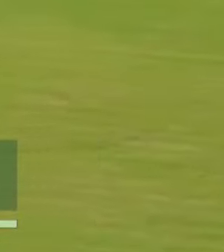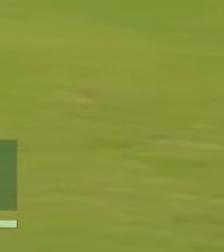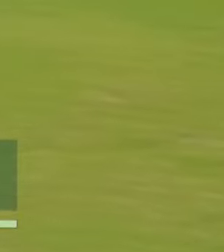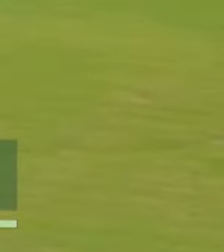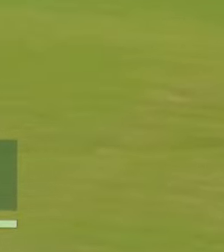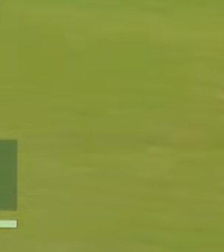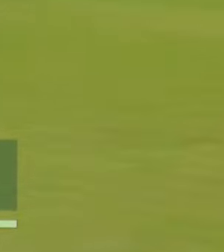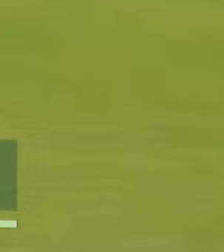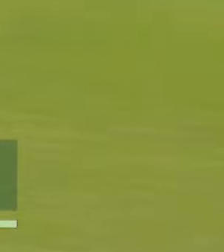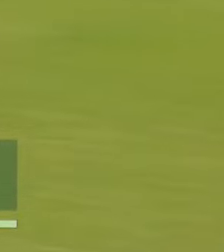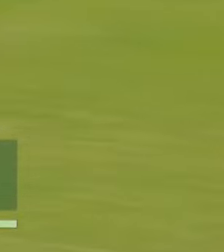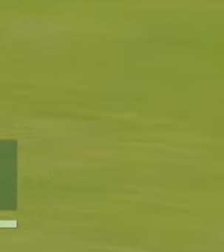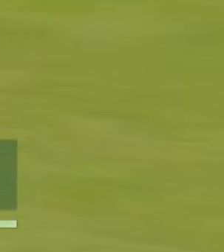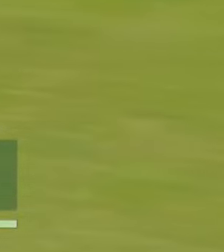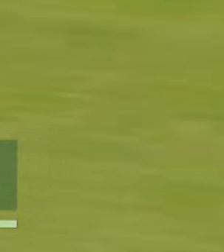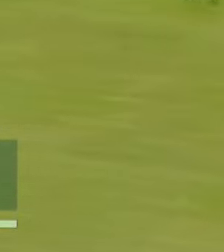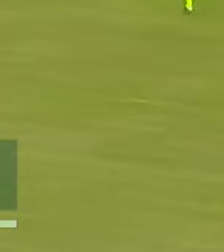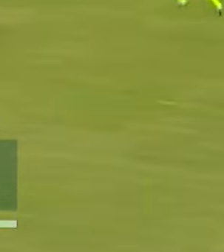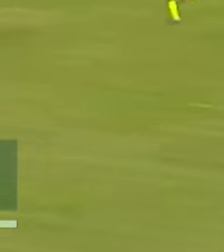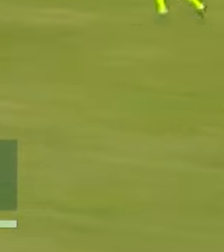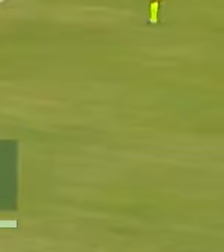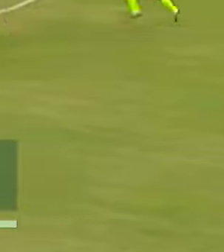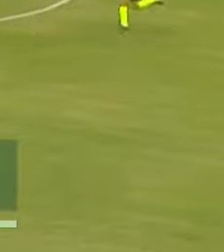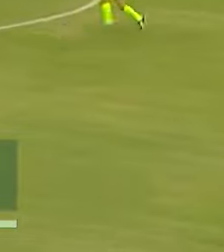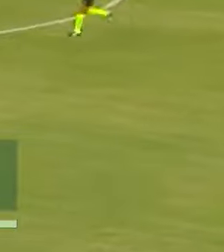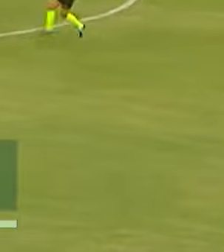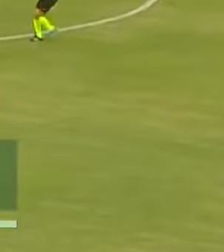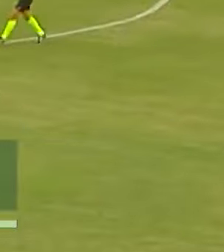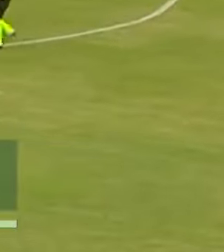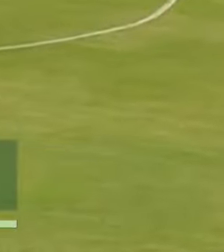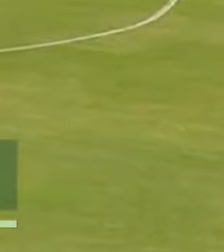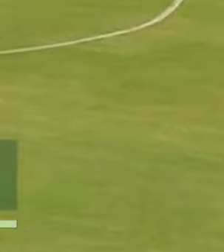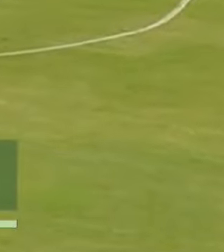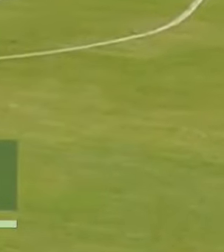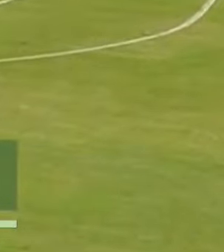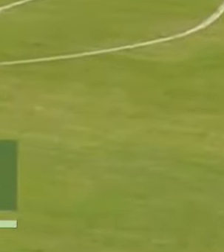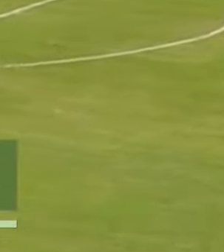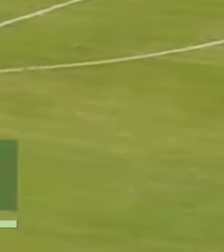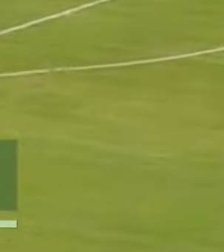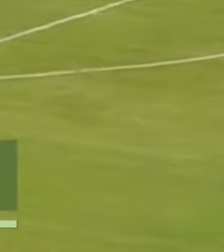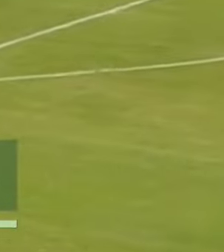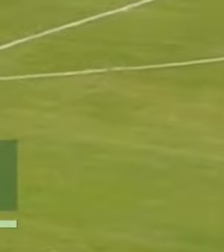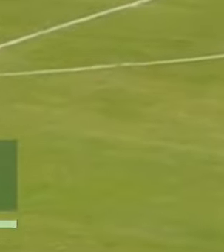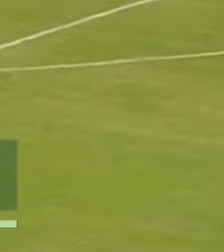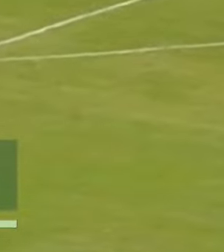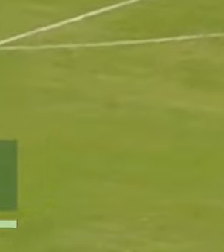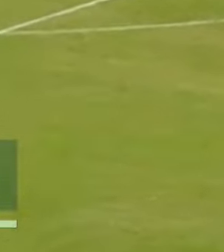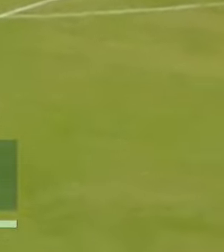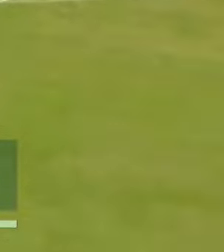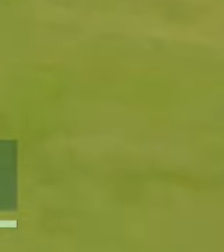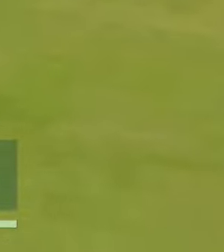River empate 0 a0 entre Cerro y el centro Atlético Fénix en un duelo por el descenso